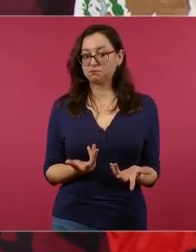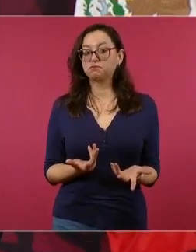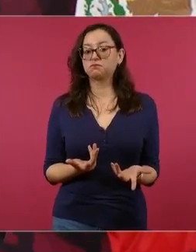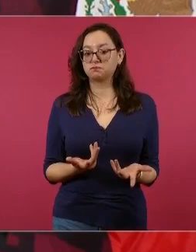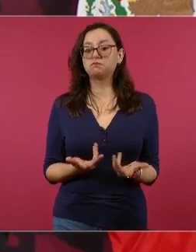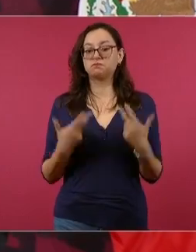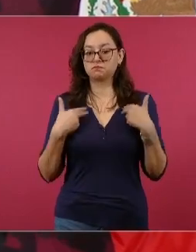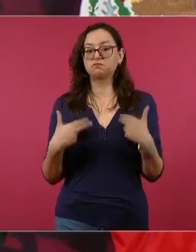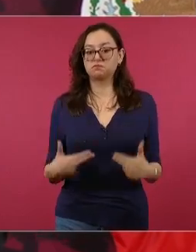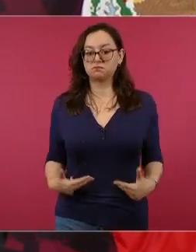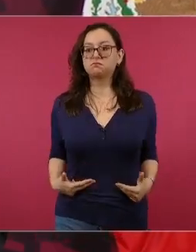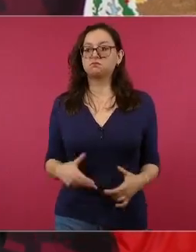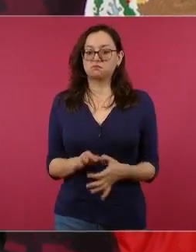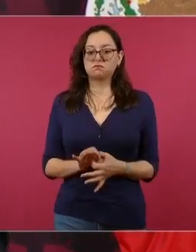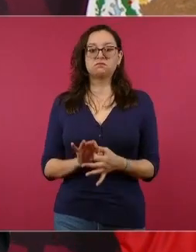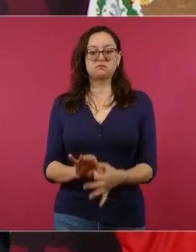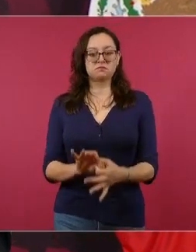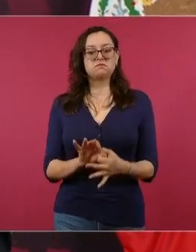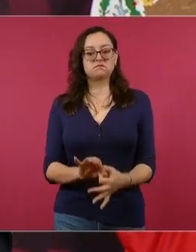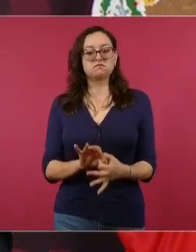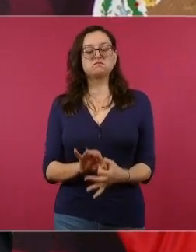muy humana.